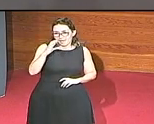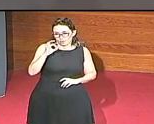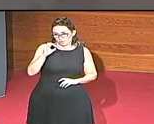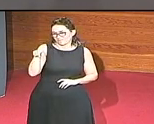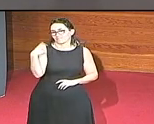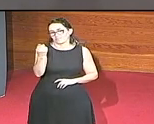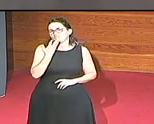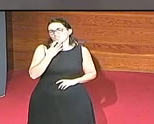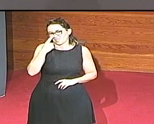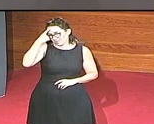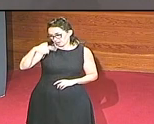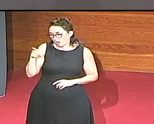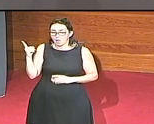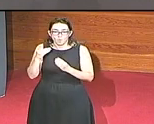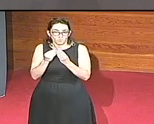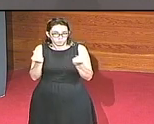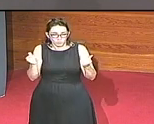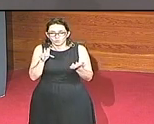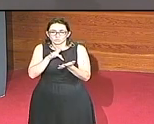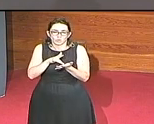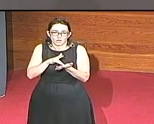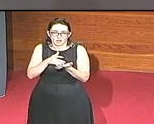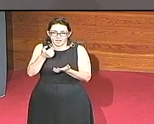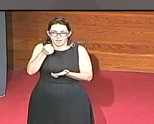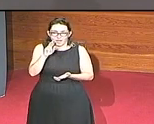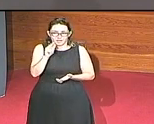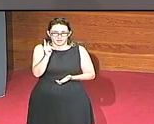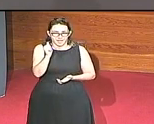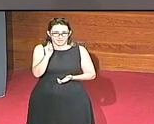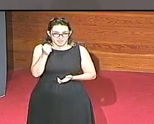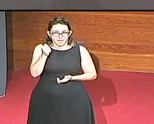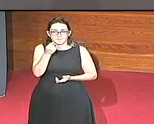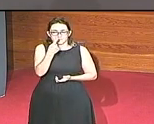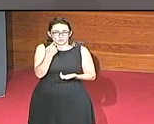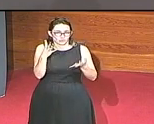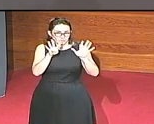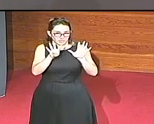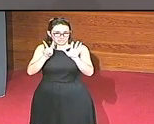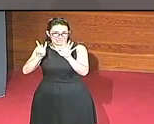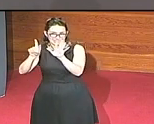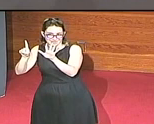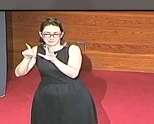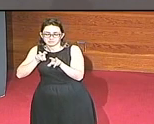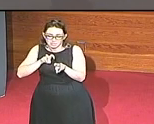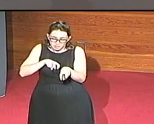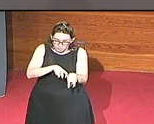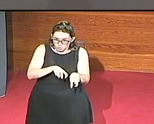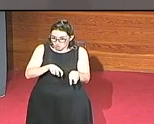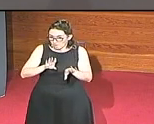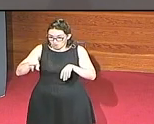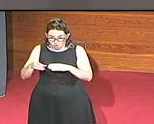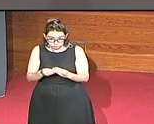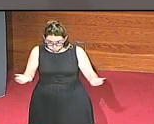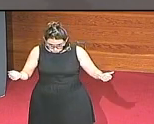la cabeza de baco que desapareció en las excavaciones de arca ya que se iniciaron en 1976 no se sabía dónde estaban y